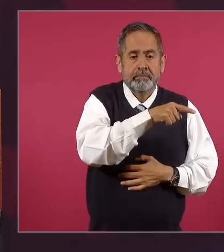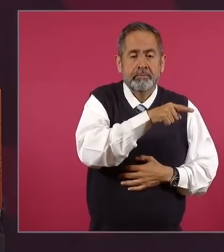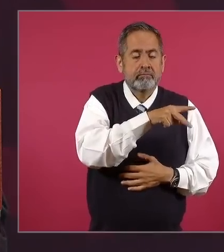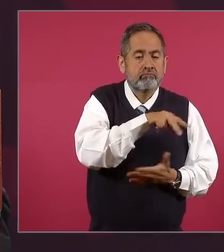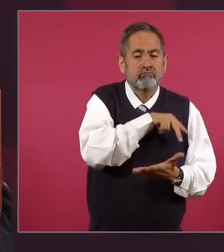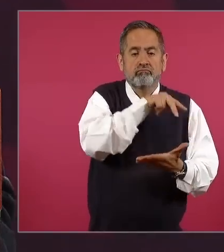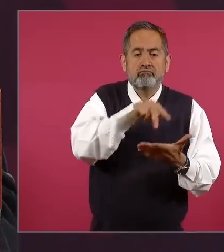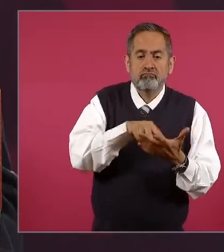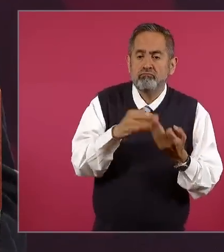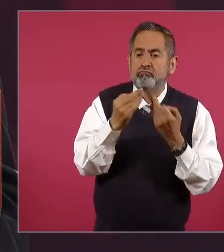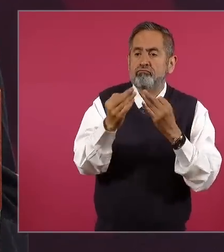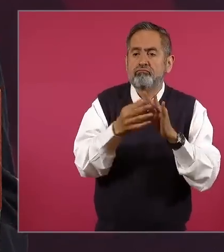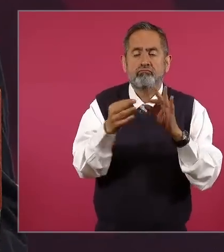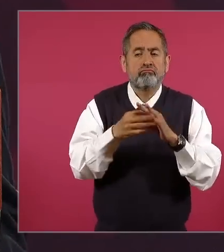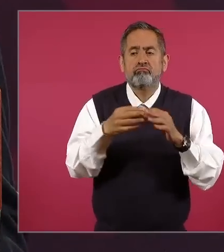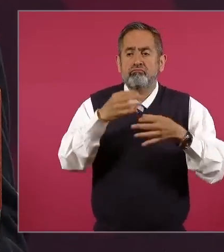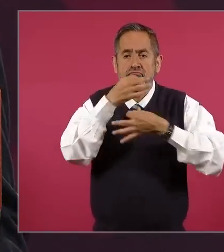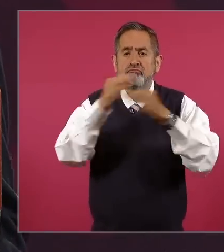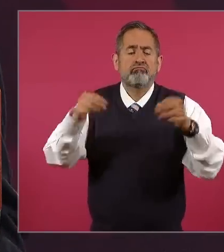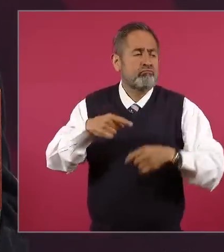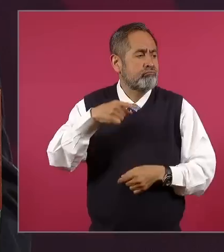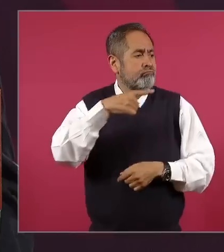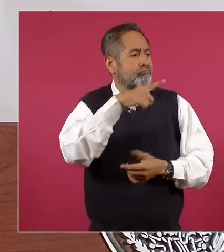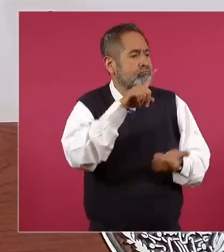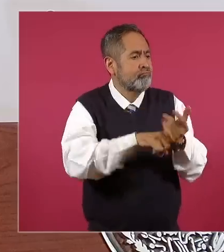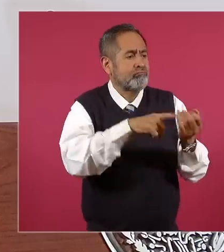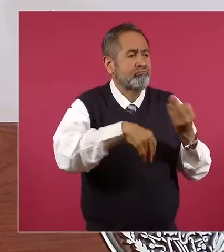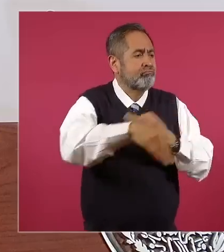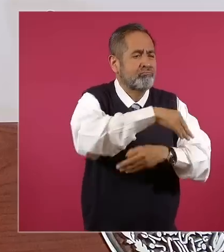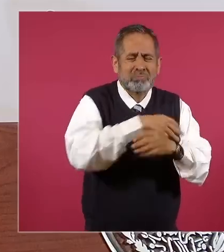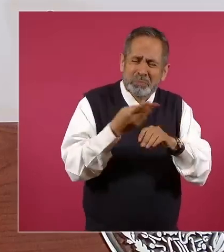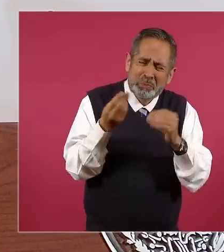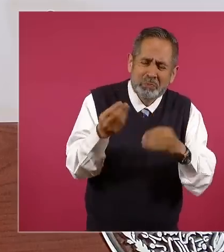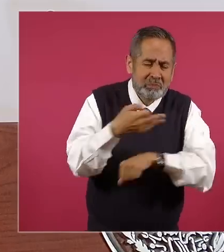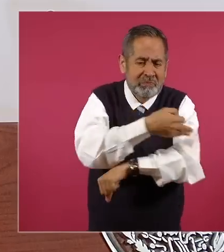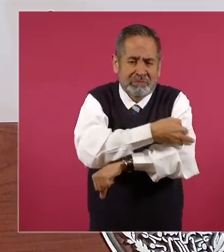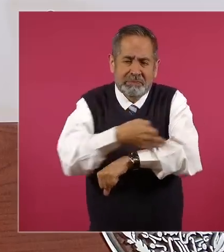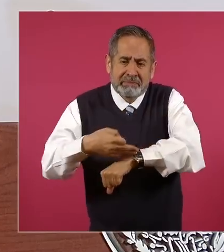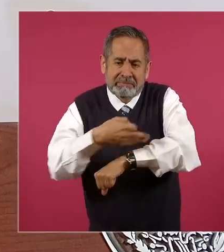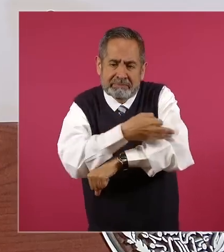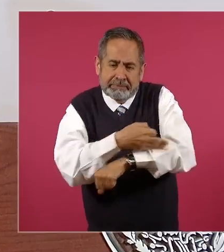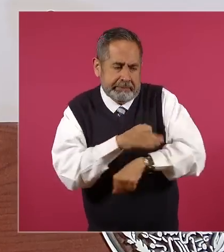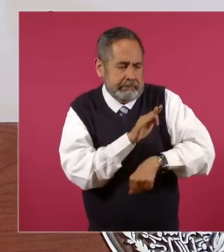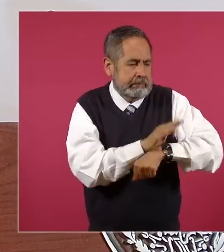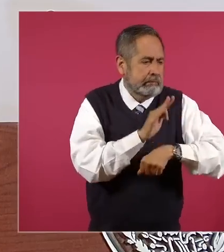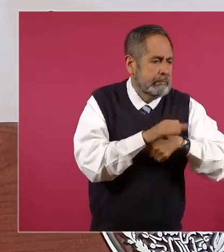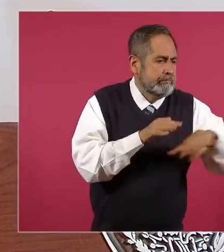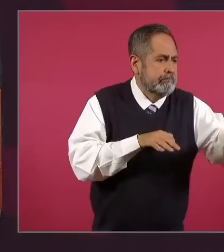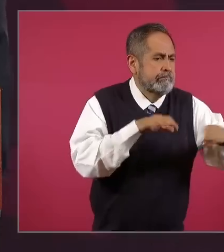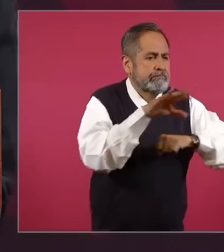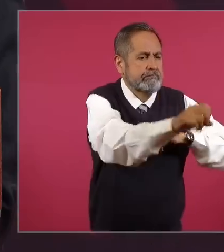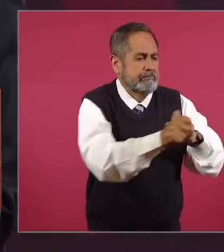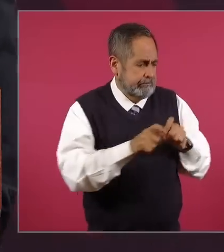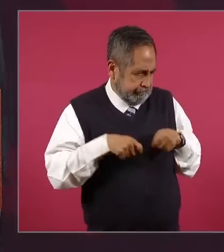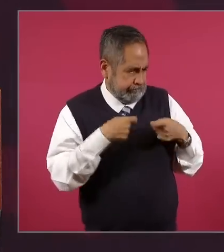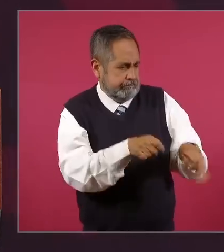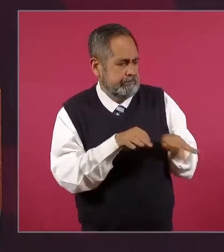en hablar del nepotismo, de la corrupción en el Poder Judicial. Bueno,